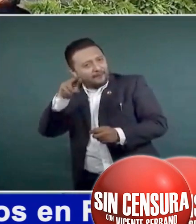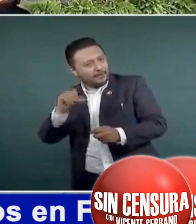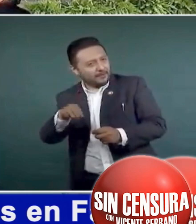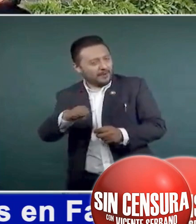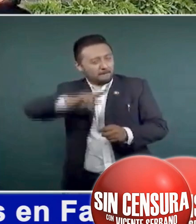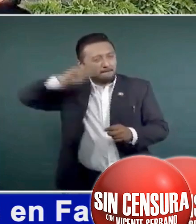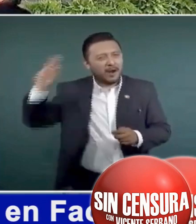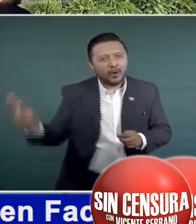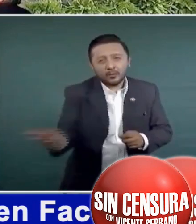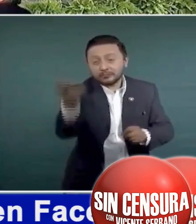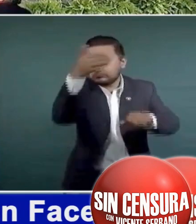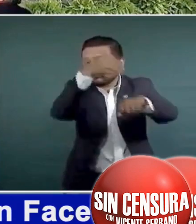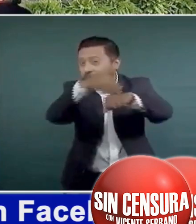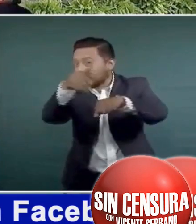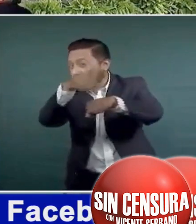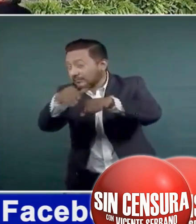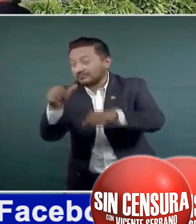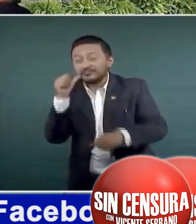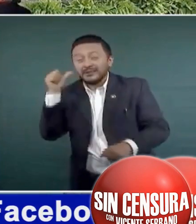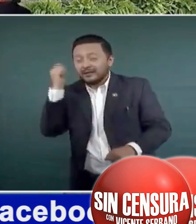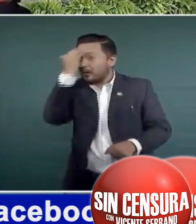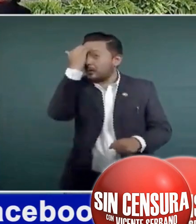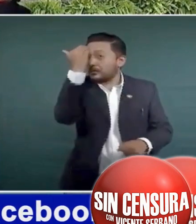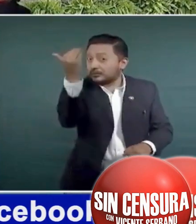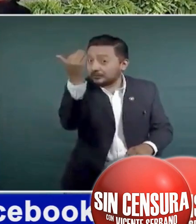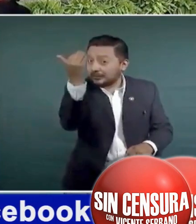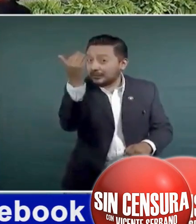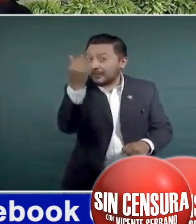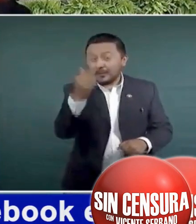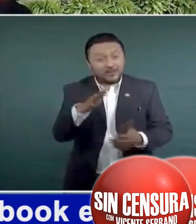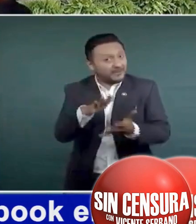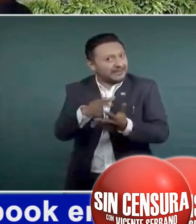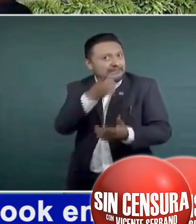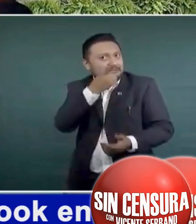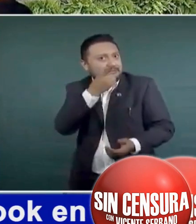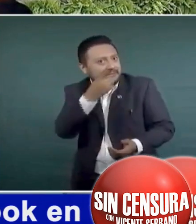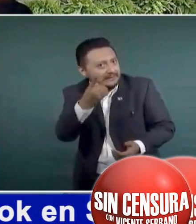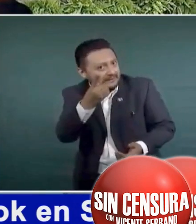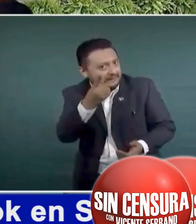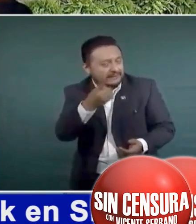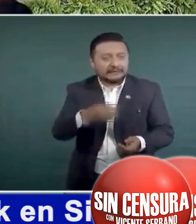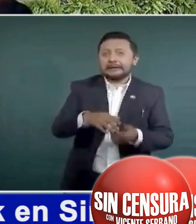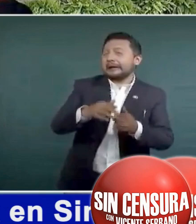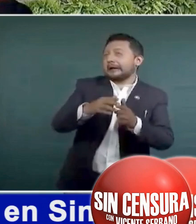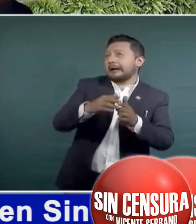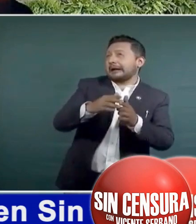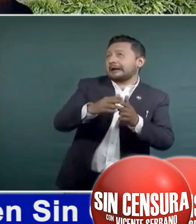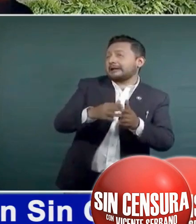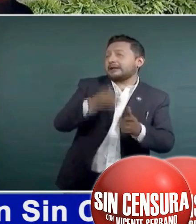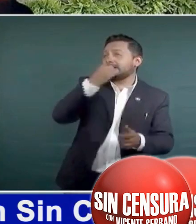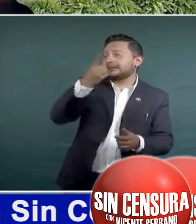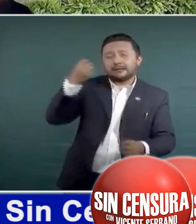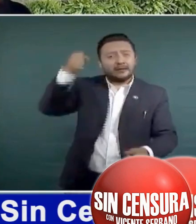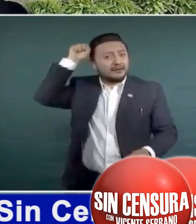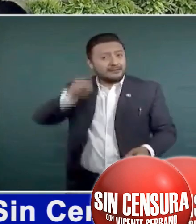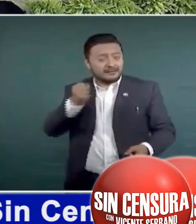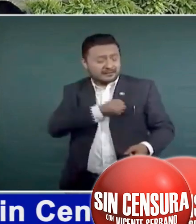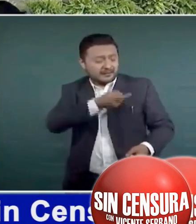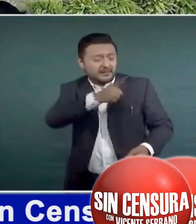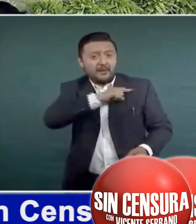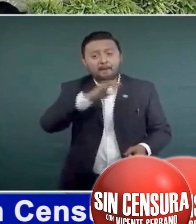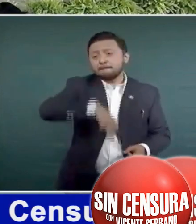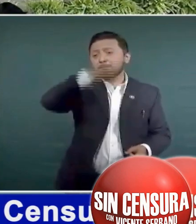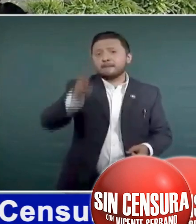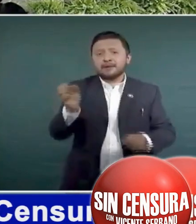a conocer ayer. Uno, que se supera el pronóstico, la proyección de la Secretaría de Salud con las muertes por